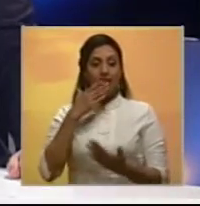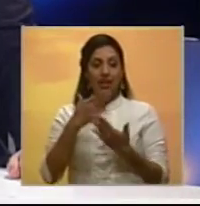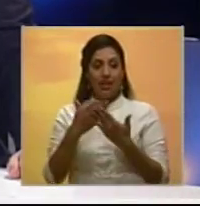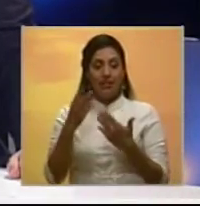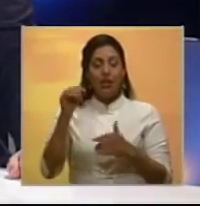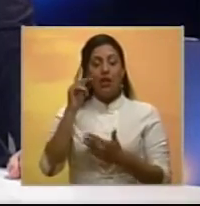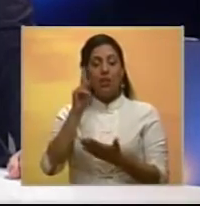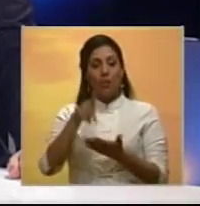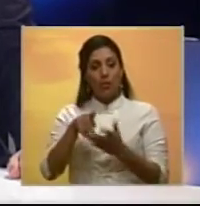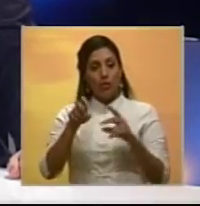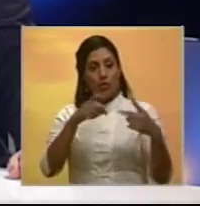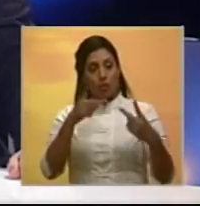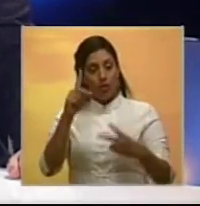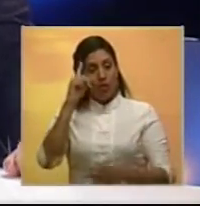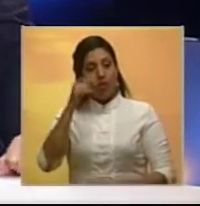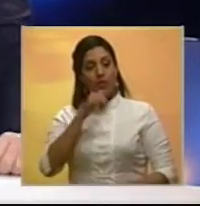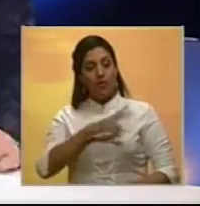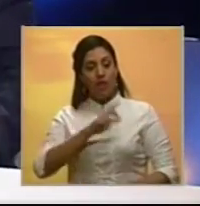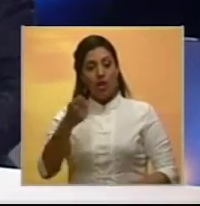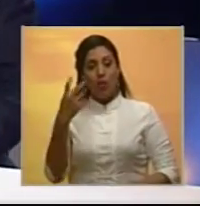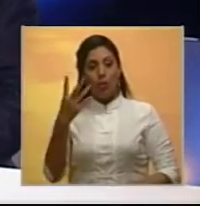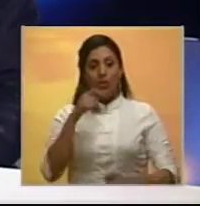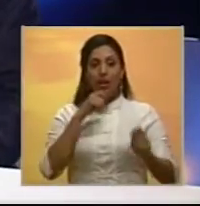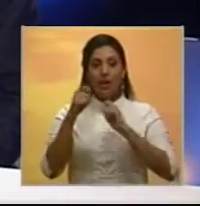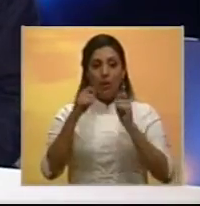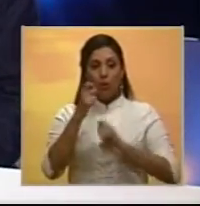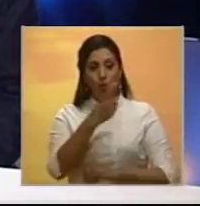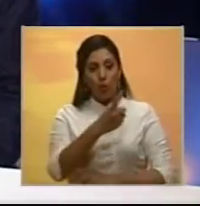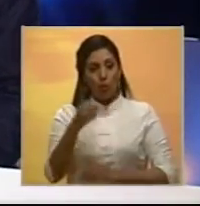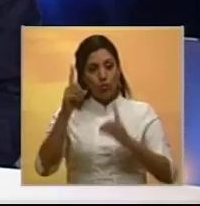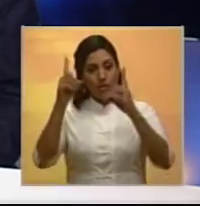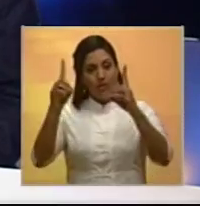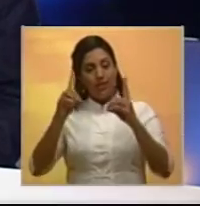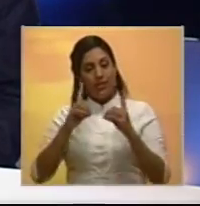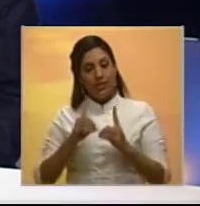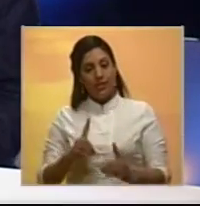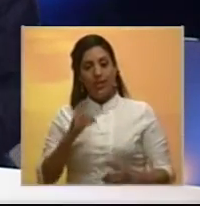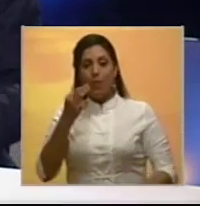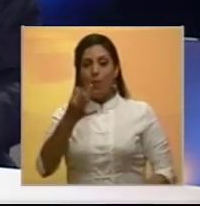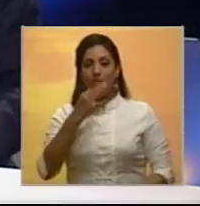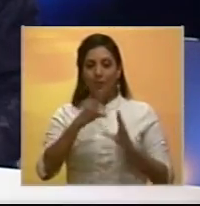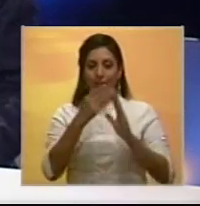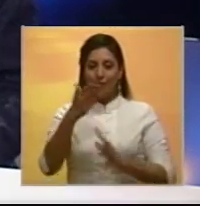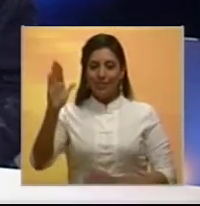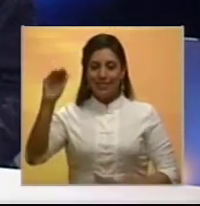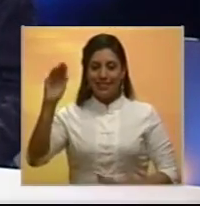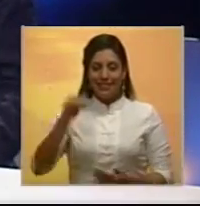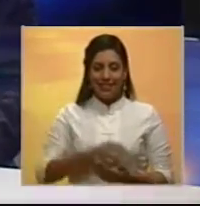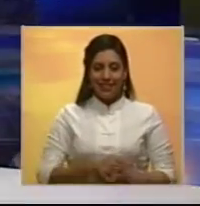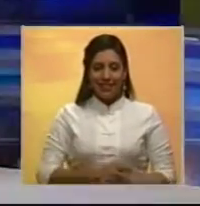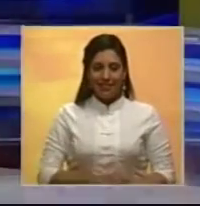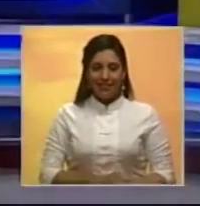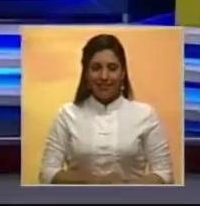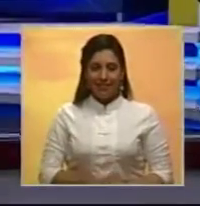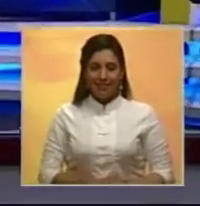aquí la presente emisión. Recuerden, Noticiero Venevisión Canal 4 reporta y ustedes deciden. Buenas tardes para todos.